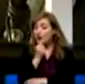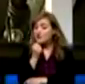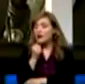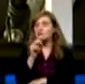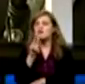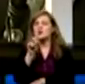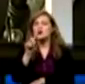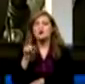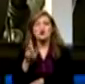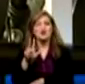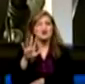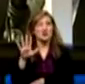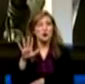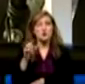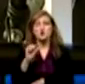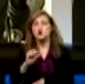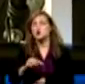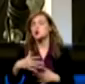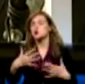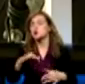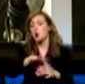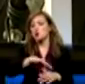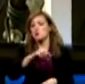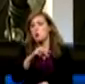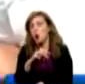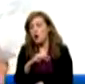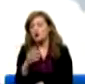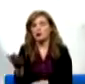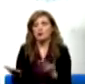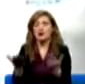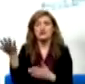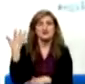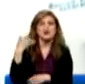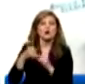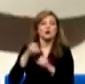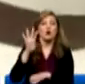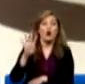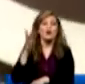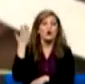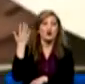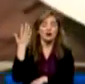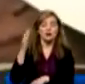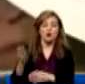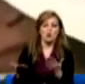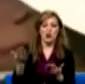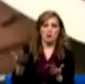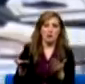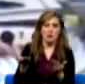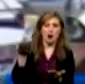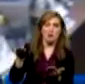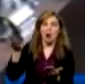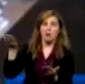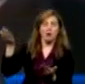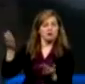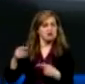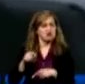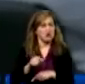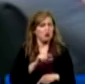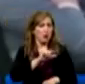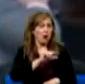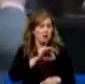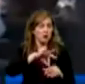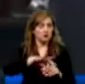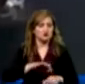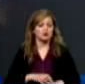un 21.35%, es el más bajo comparado con los últimos 4 alcaldes que ha tenido Quito, y también enfrentar